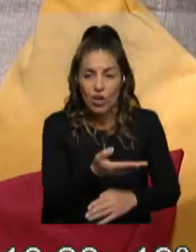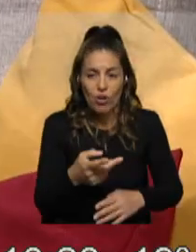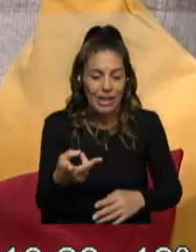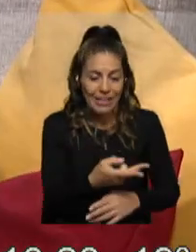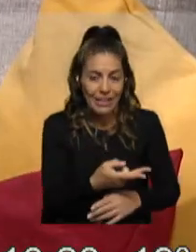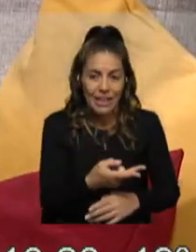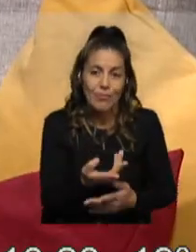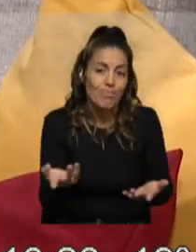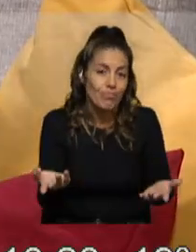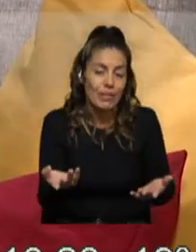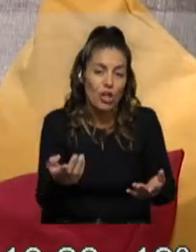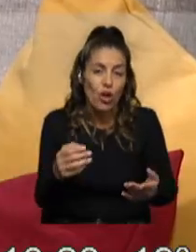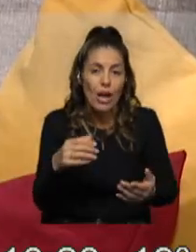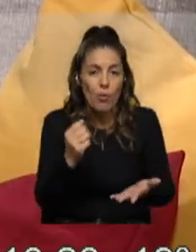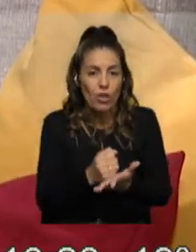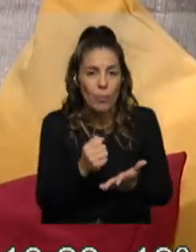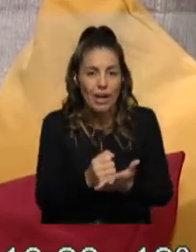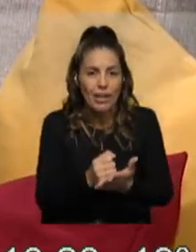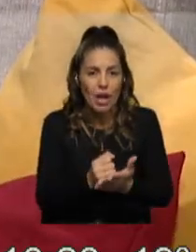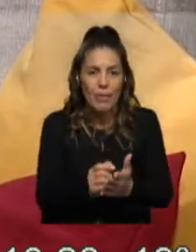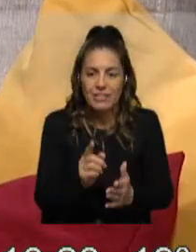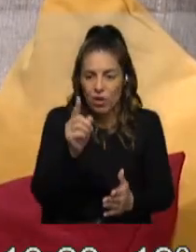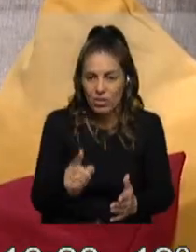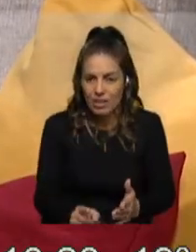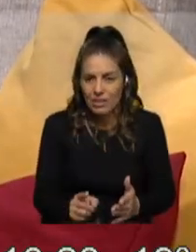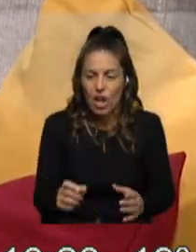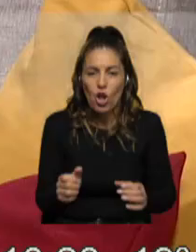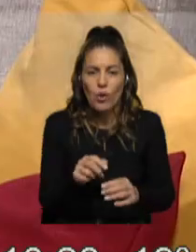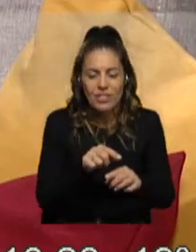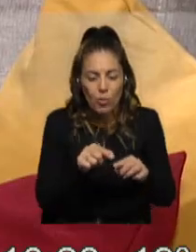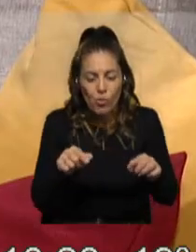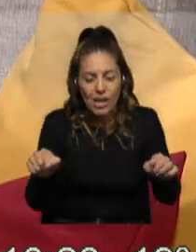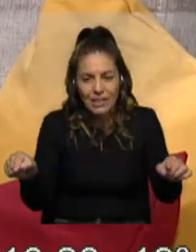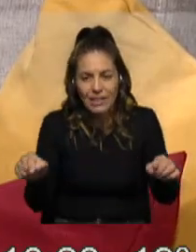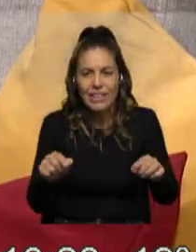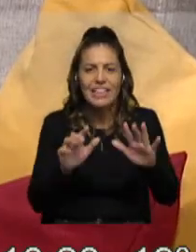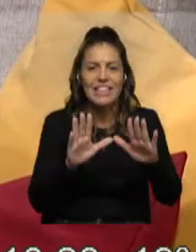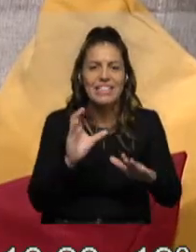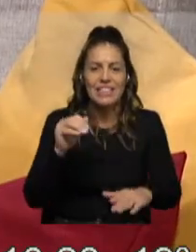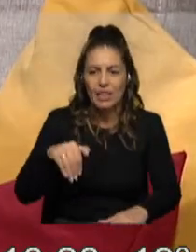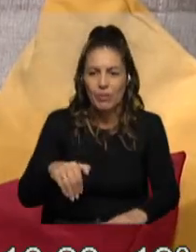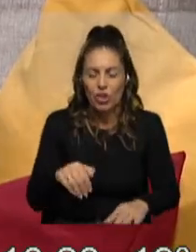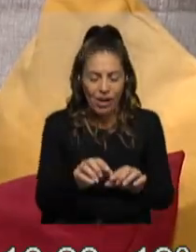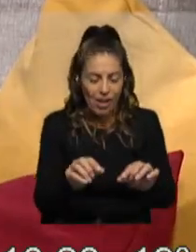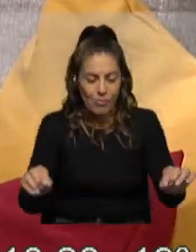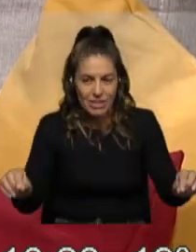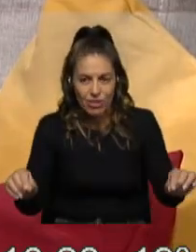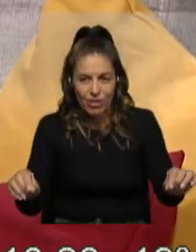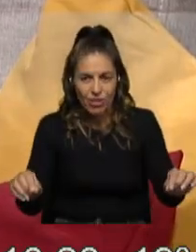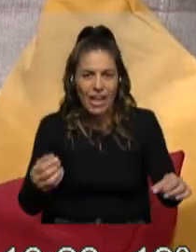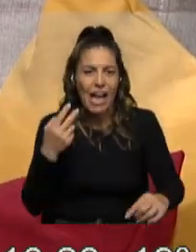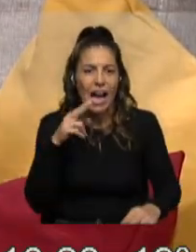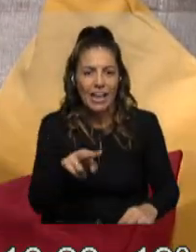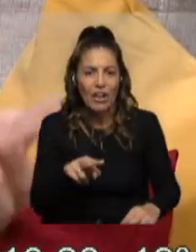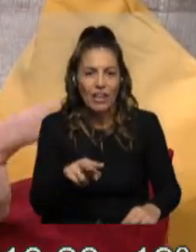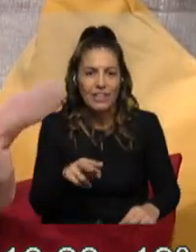Y ahí cuando marcan, en vez de hacerlo en superficies verticales y en spray, hacen como una liñita de unos 10 centímetros en el piso. Lo que hay que ver es si lo que